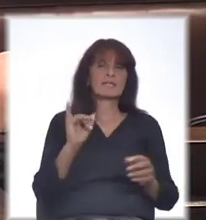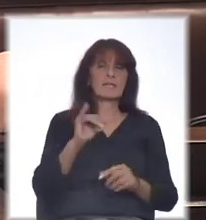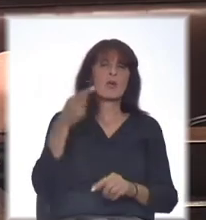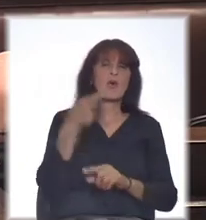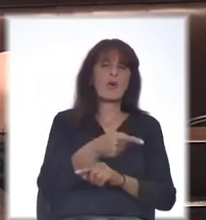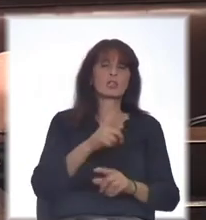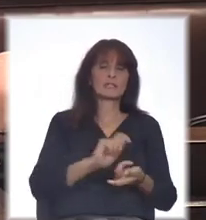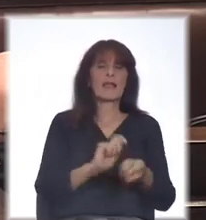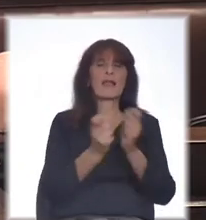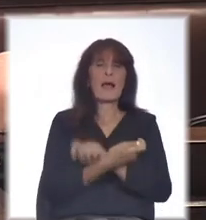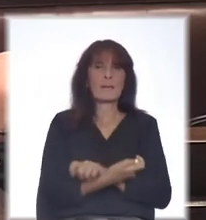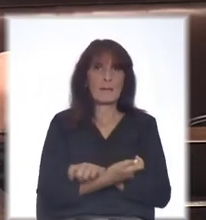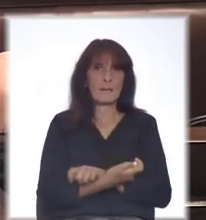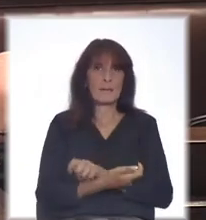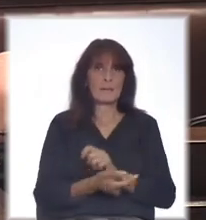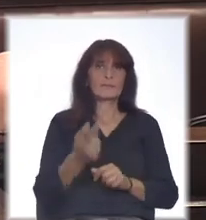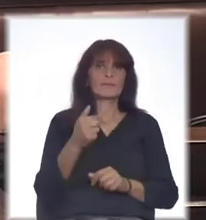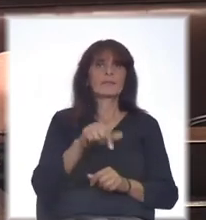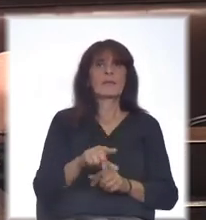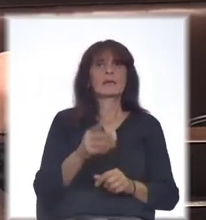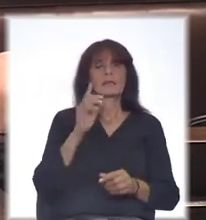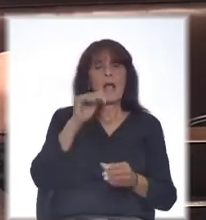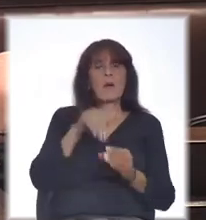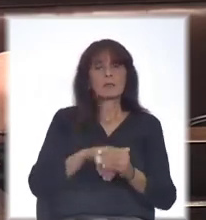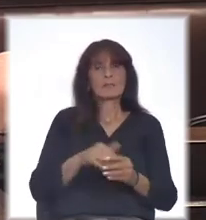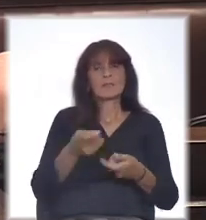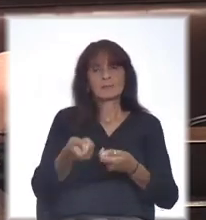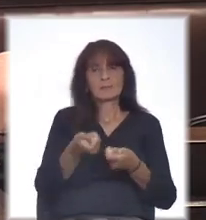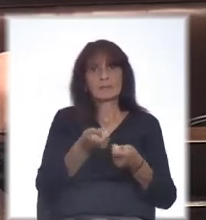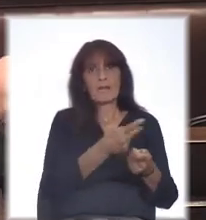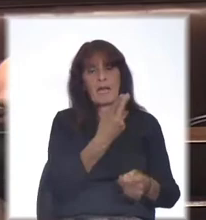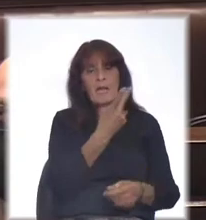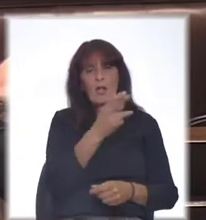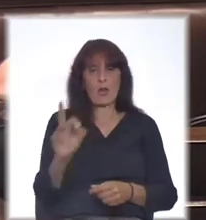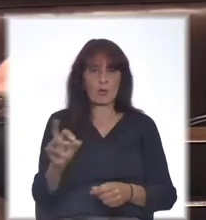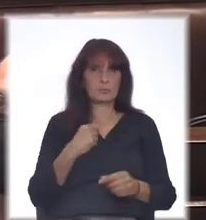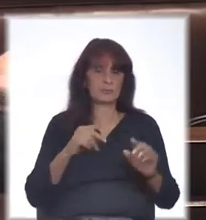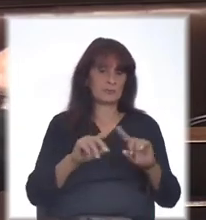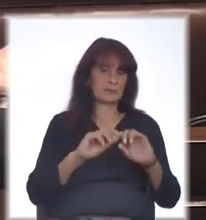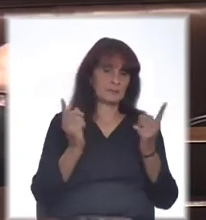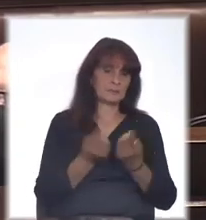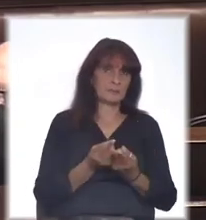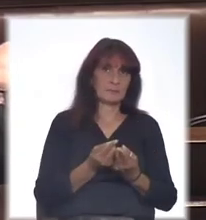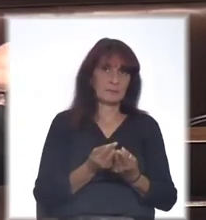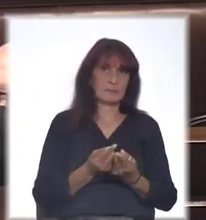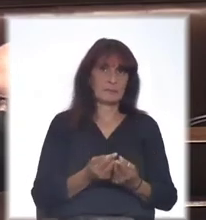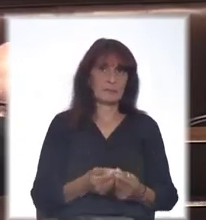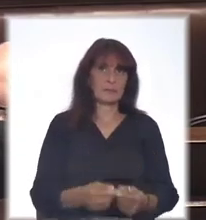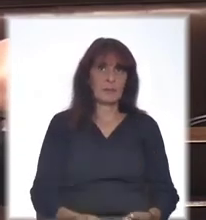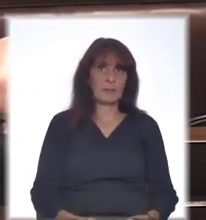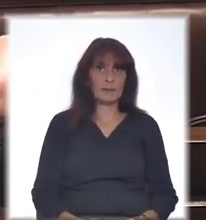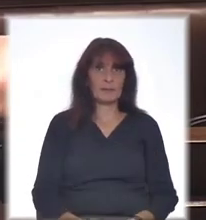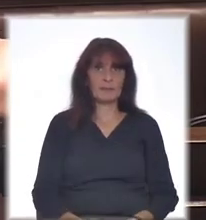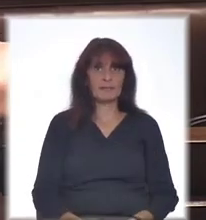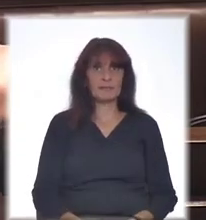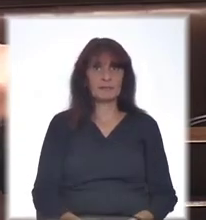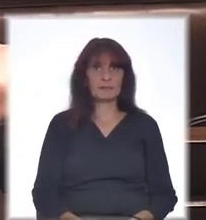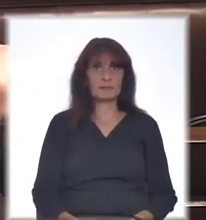la reforma, impulsando a votar el no. Redondeo, señor presidente, me quedan unas palabras.